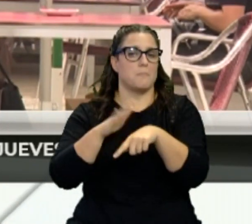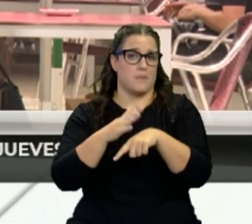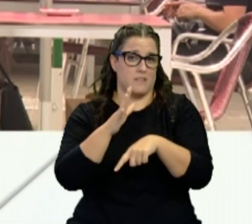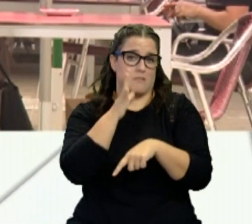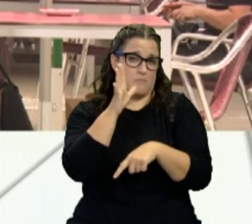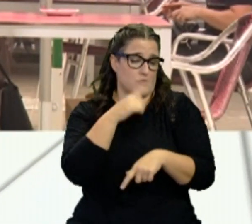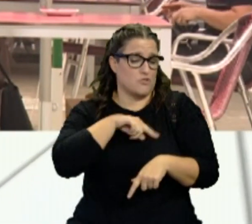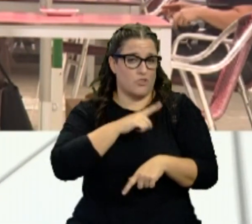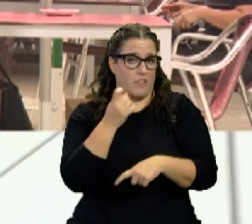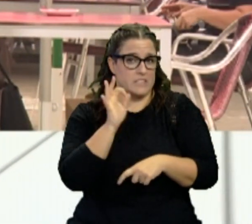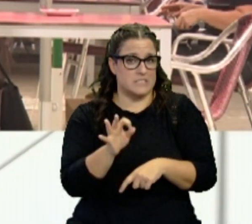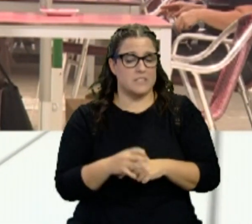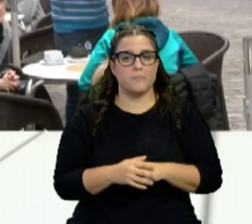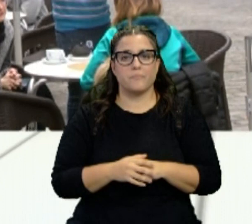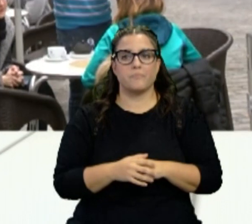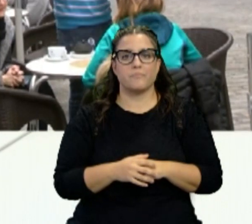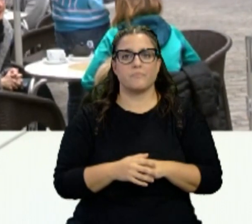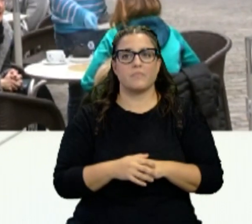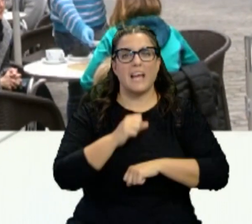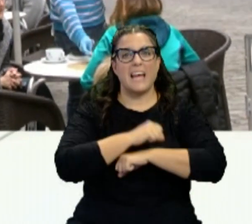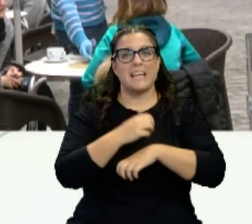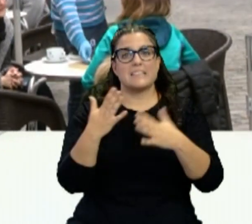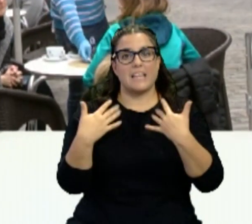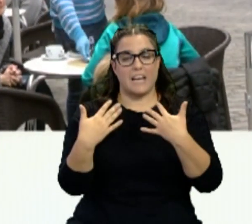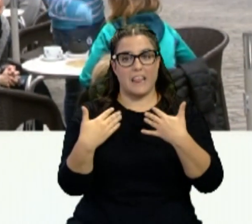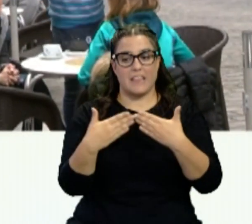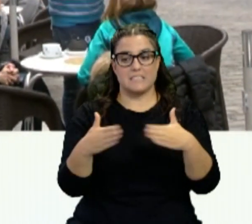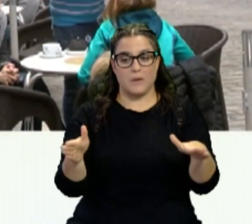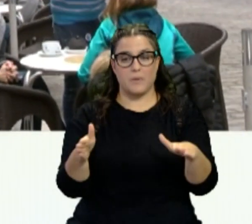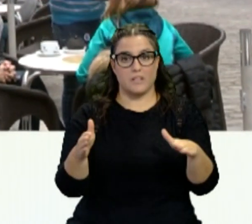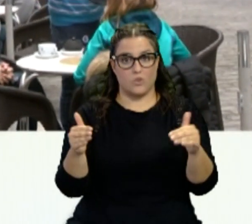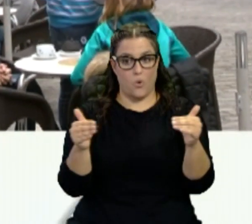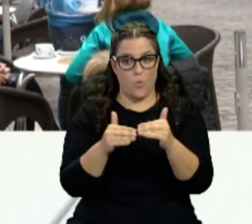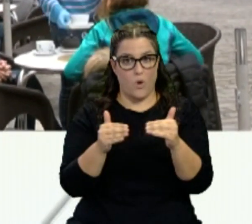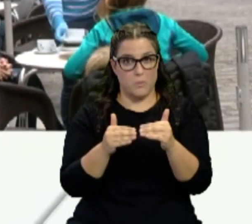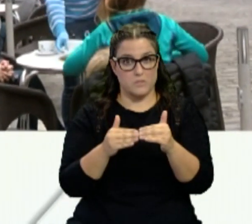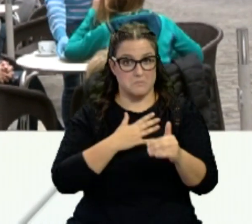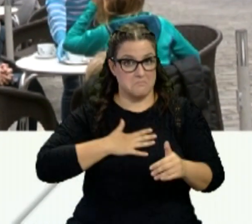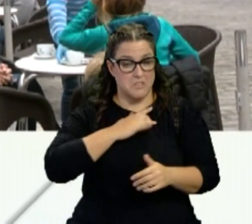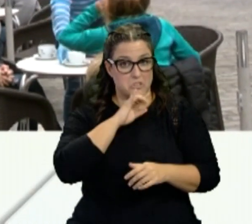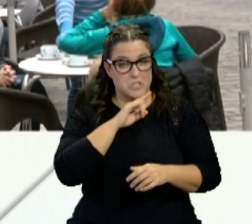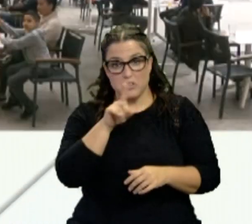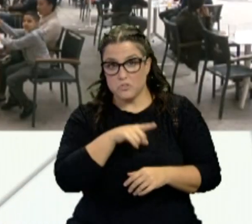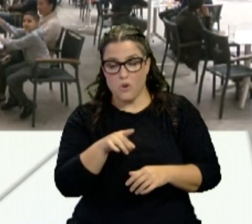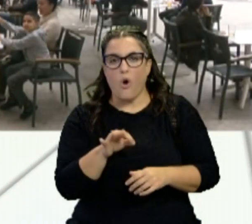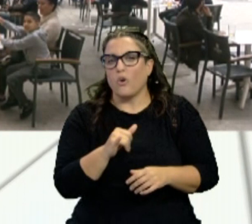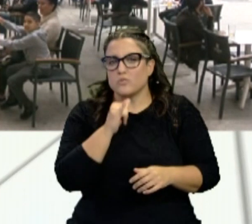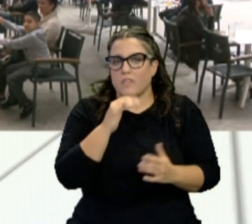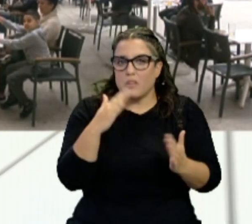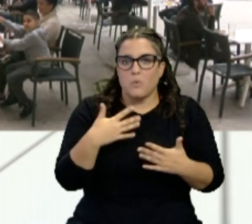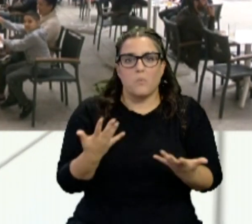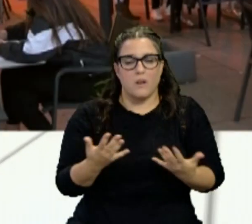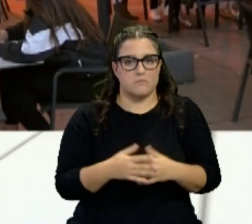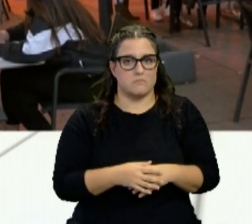necesitamos. ¿Están satisfechos con esa reapertura de las terrazas para este jueves o consideran que es insuficiente? Pues